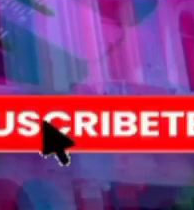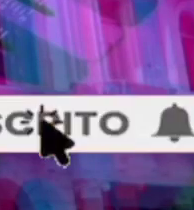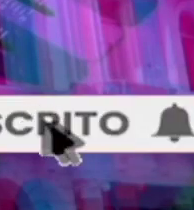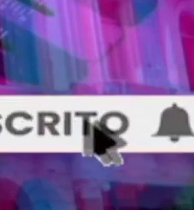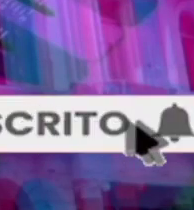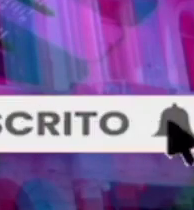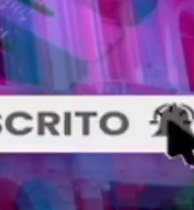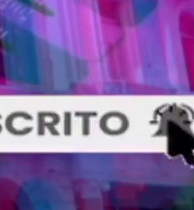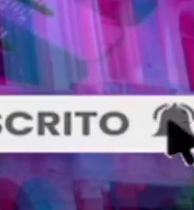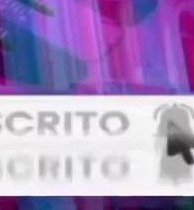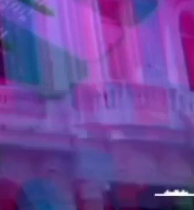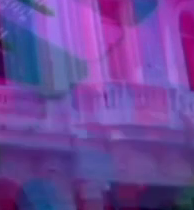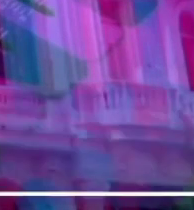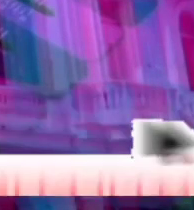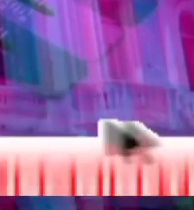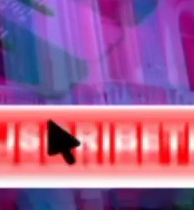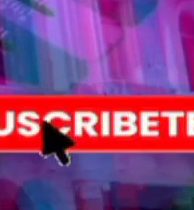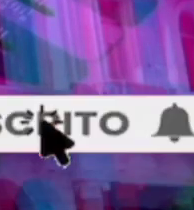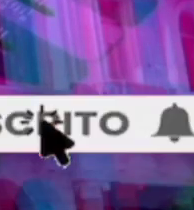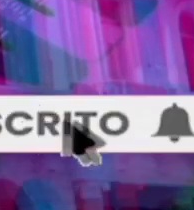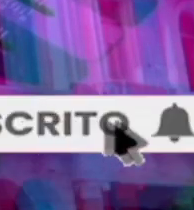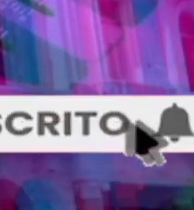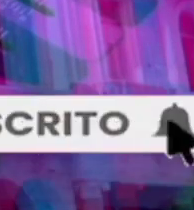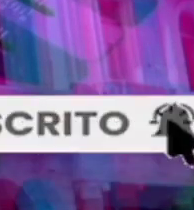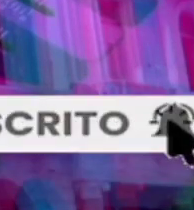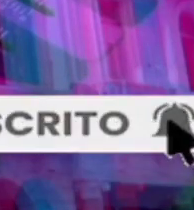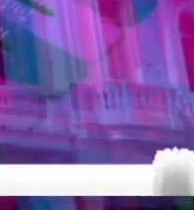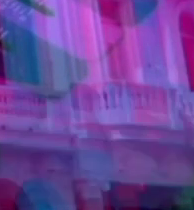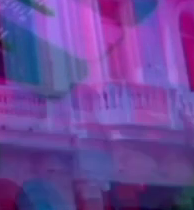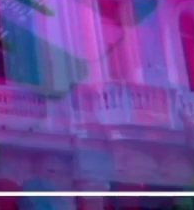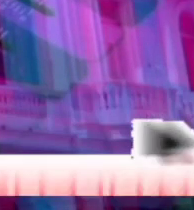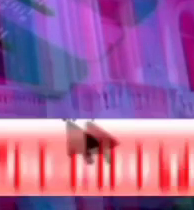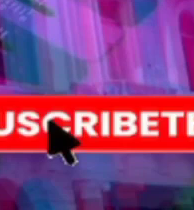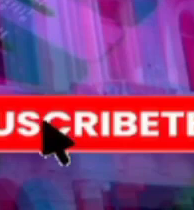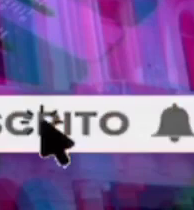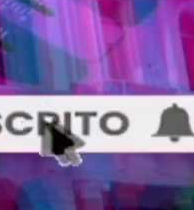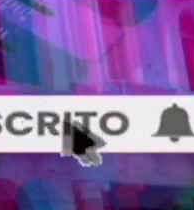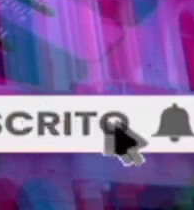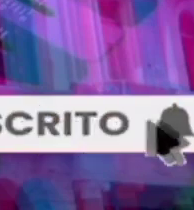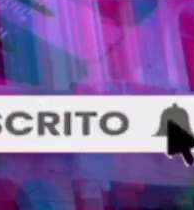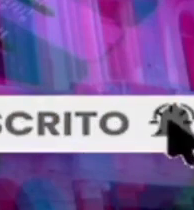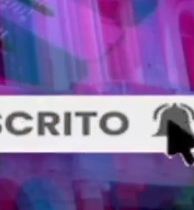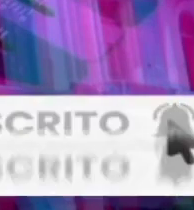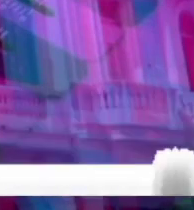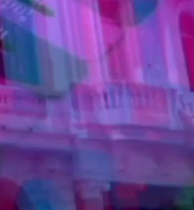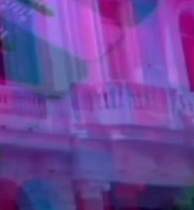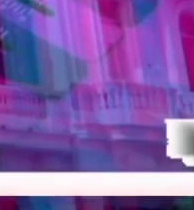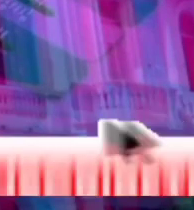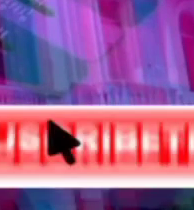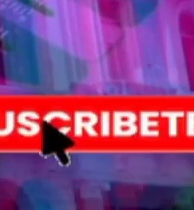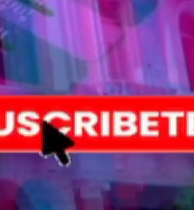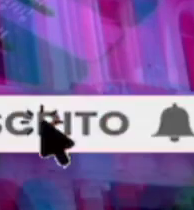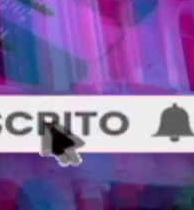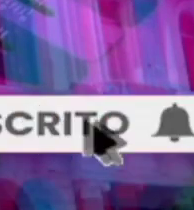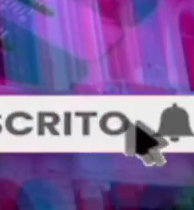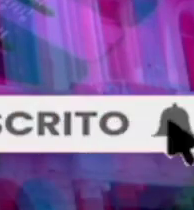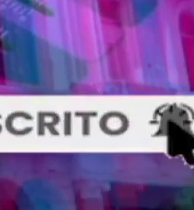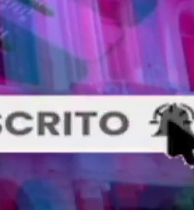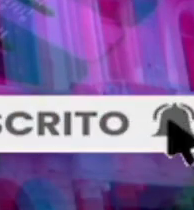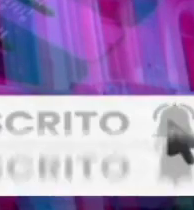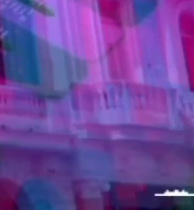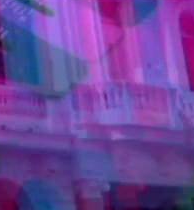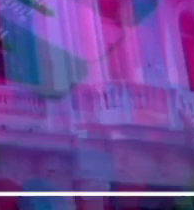Súmate a nuestro canal en YouTube y si te gustan nuestros contenidos, da like, coméntanos tus ideas y comparte con tus